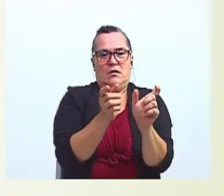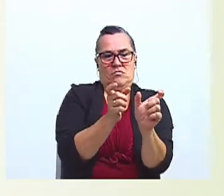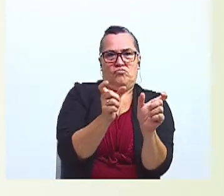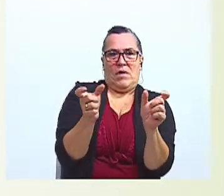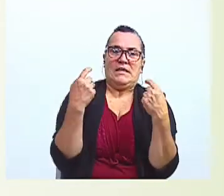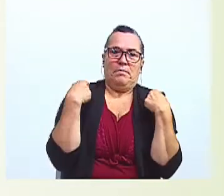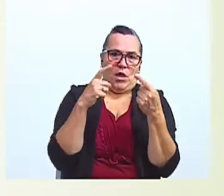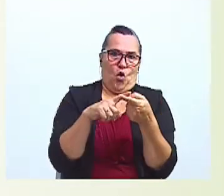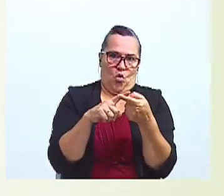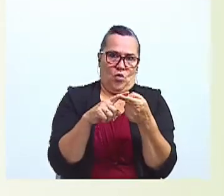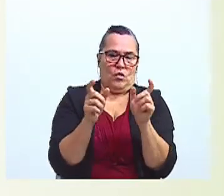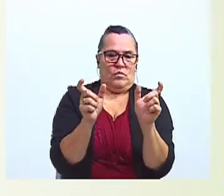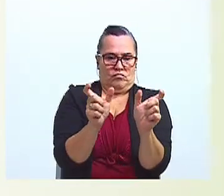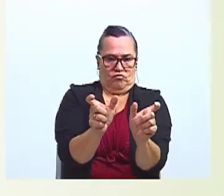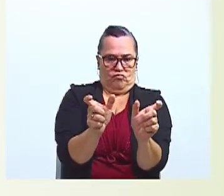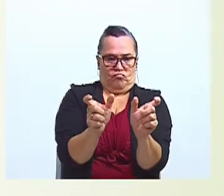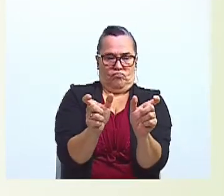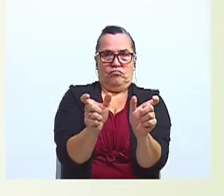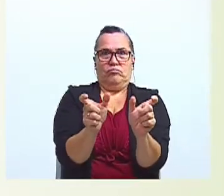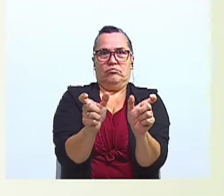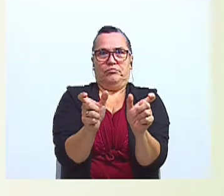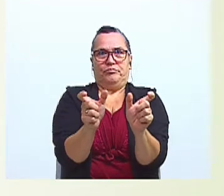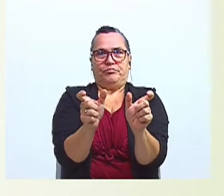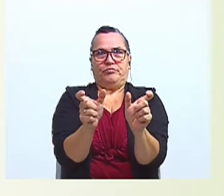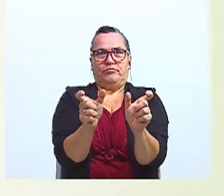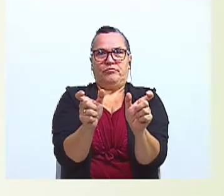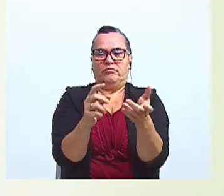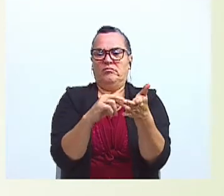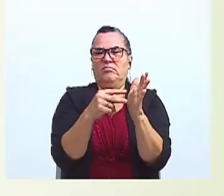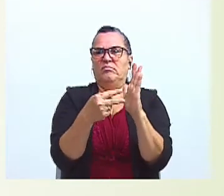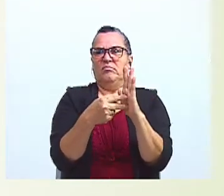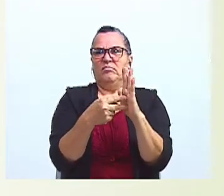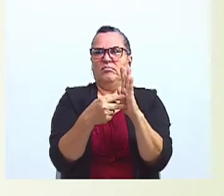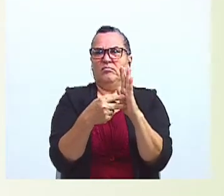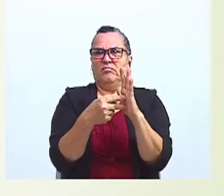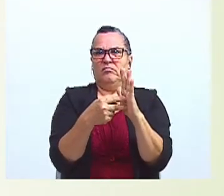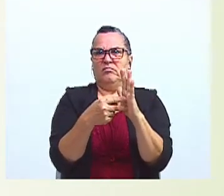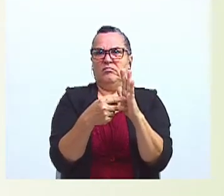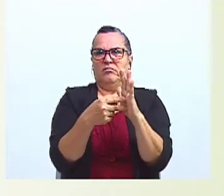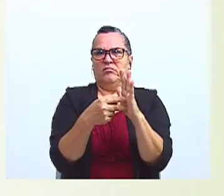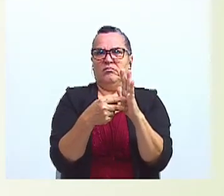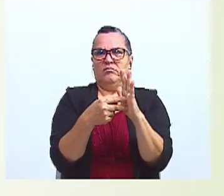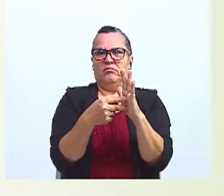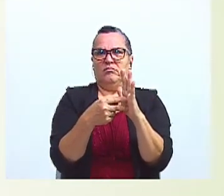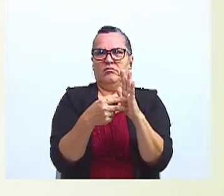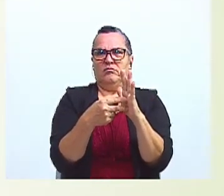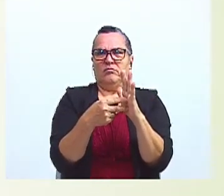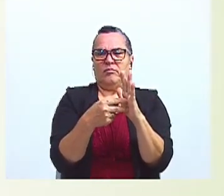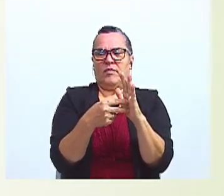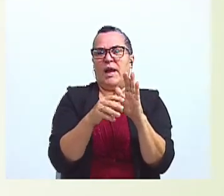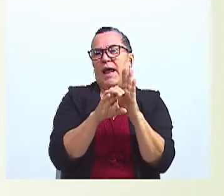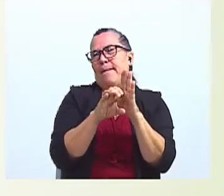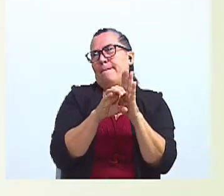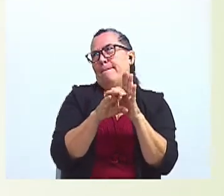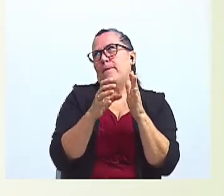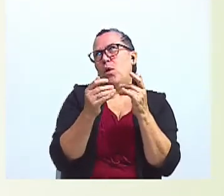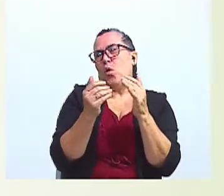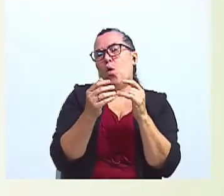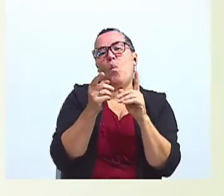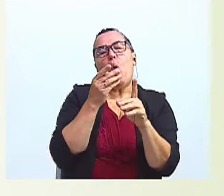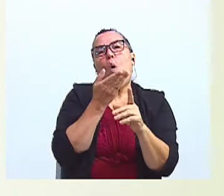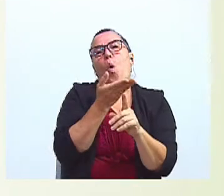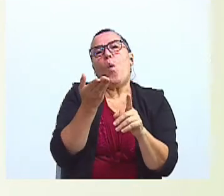En este caso, el significado sería como el